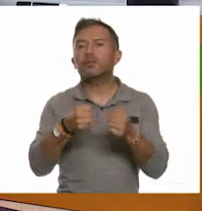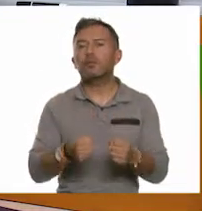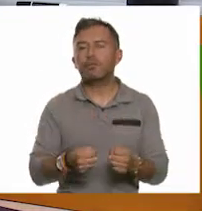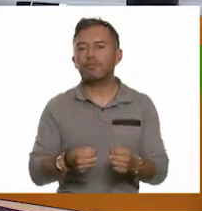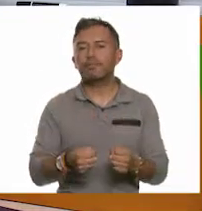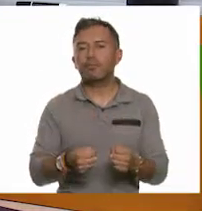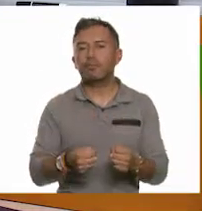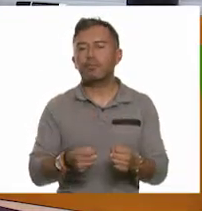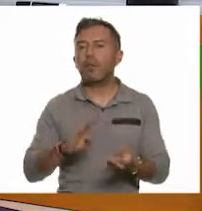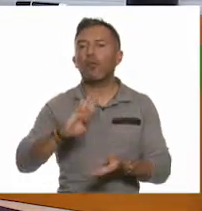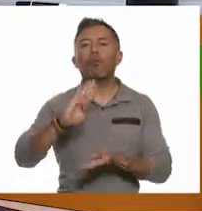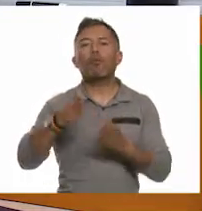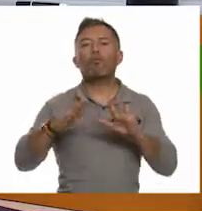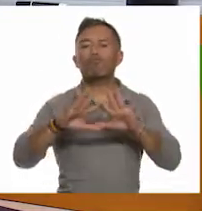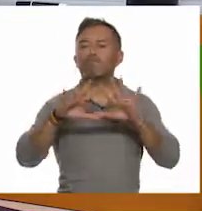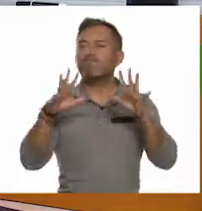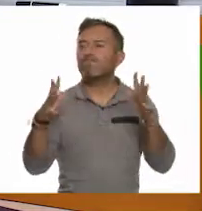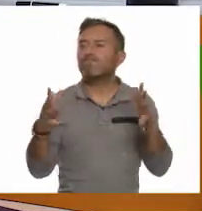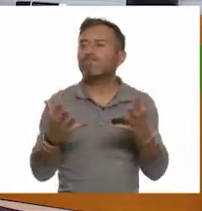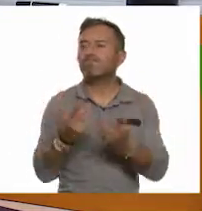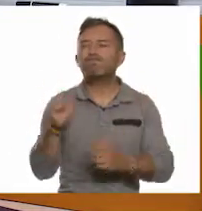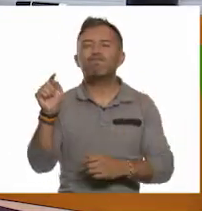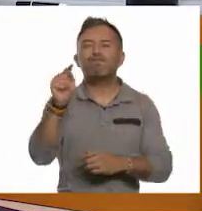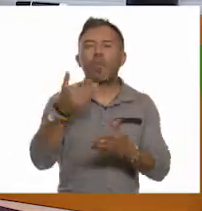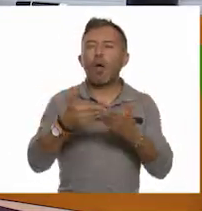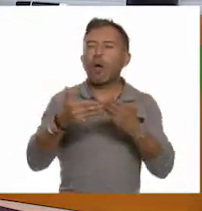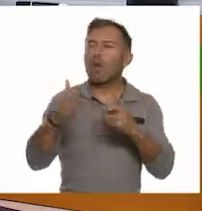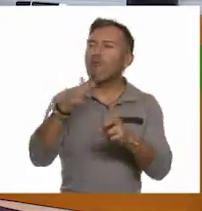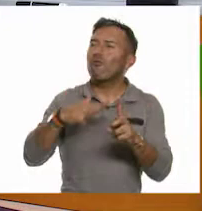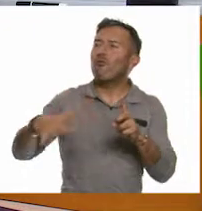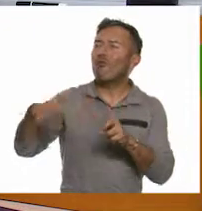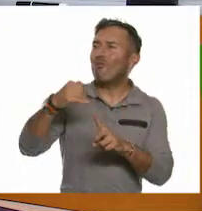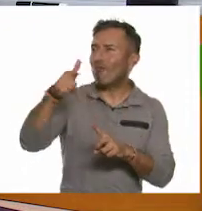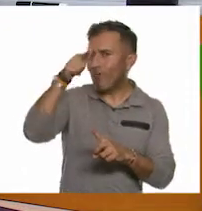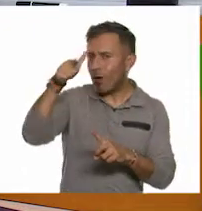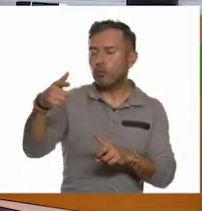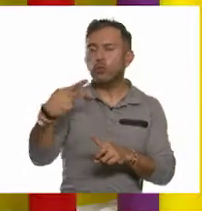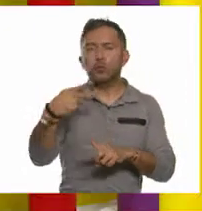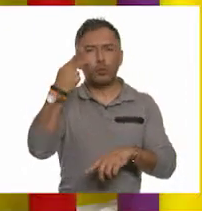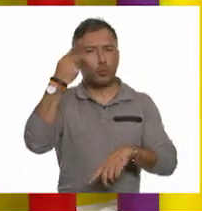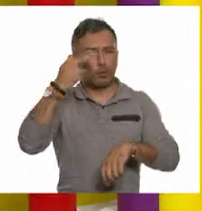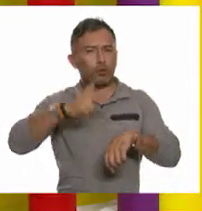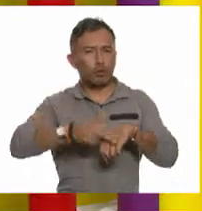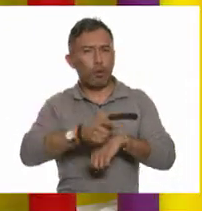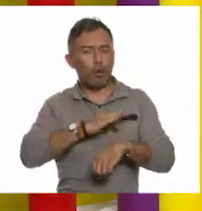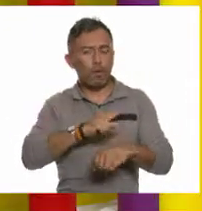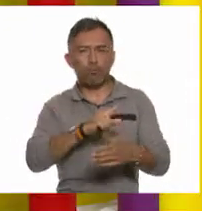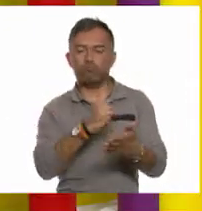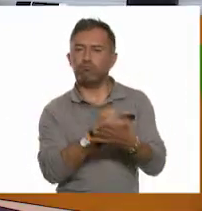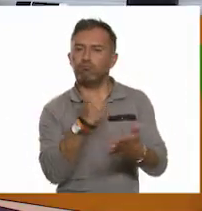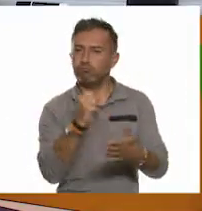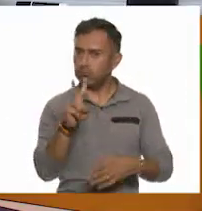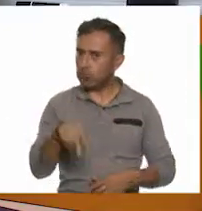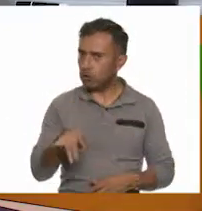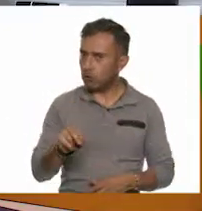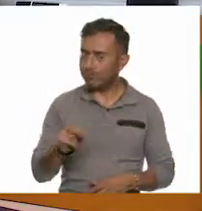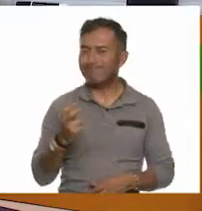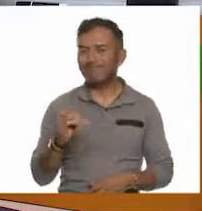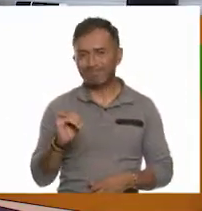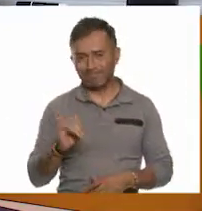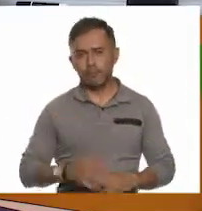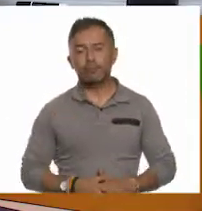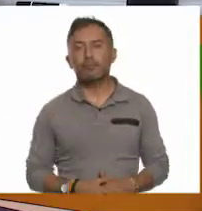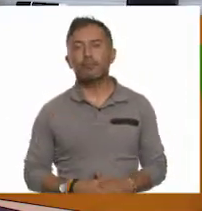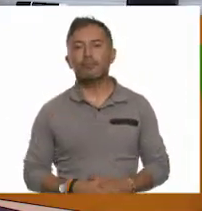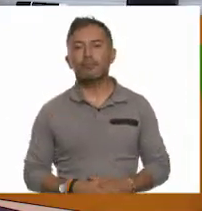estamos viviendo a nivel mundial pues daría un sello distintivo a sus producciones. Es verdad. ¿No? Ujú. Bueno,